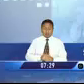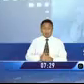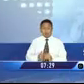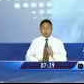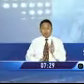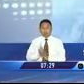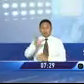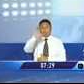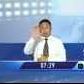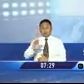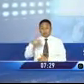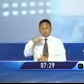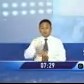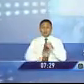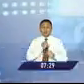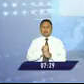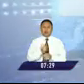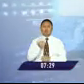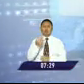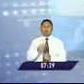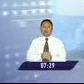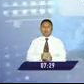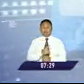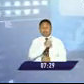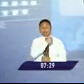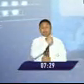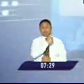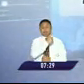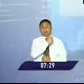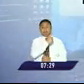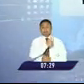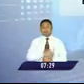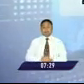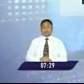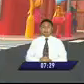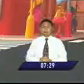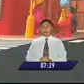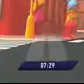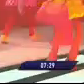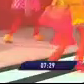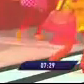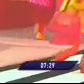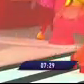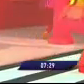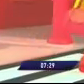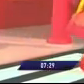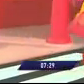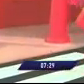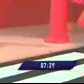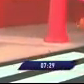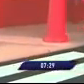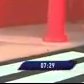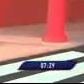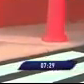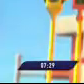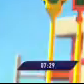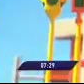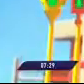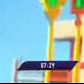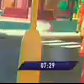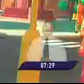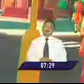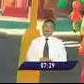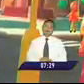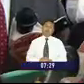costa. En lo que va del año se han registrado 111 muertes por accidentes. Esta campaña va dirigida tanto para peatones como